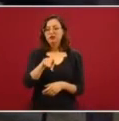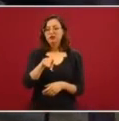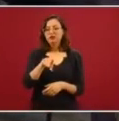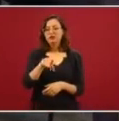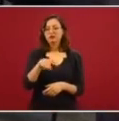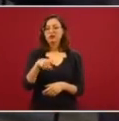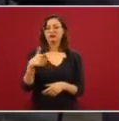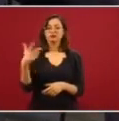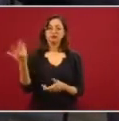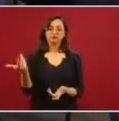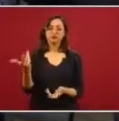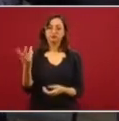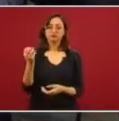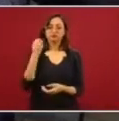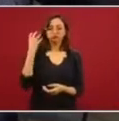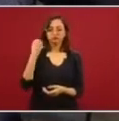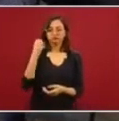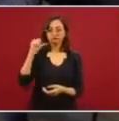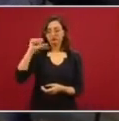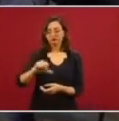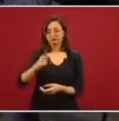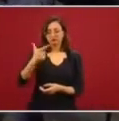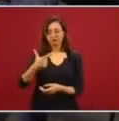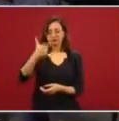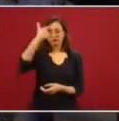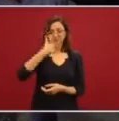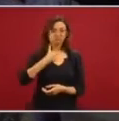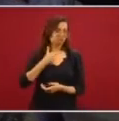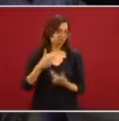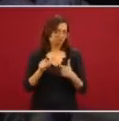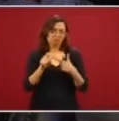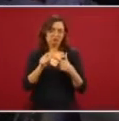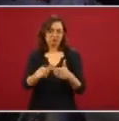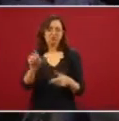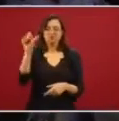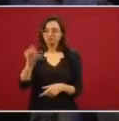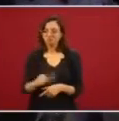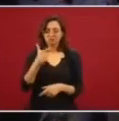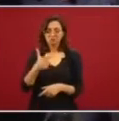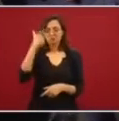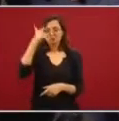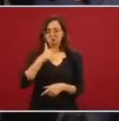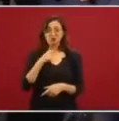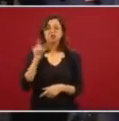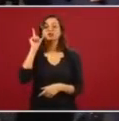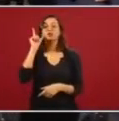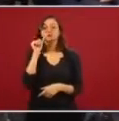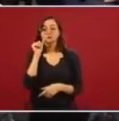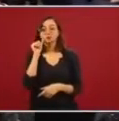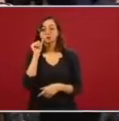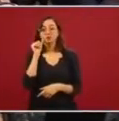la conferencia de las siete de la noche se lleve a cabo hoy y mañana